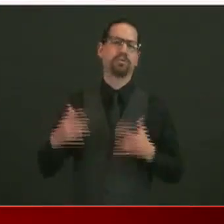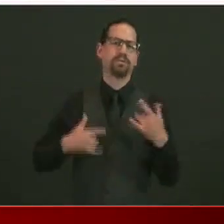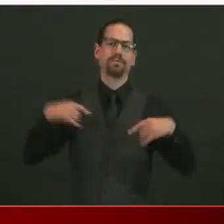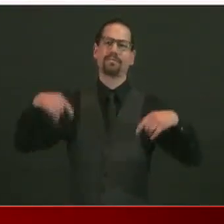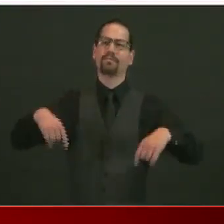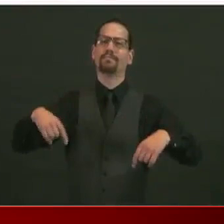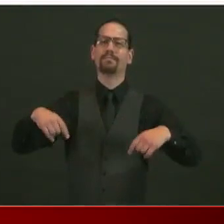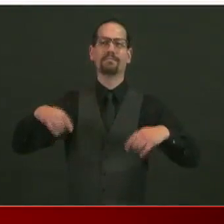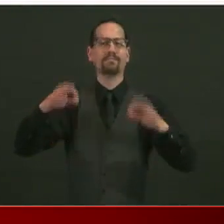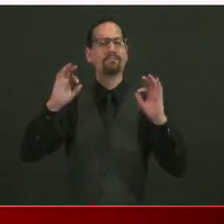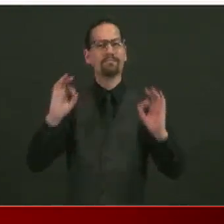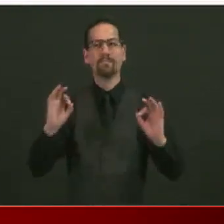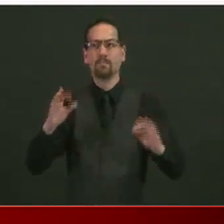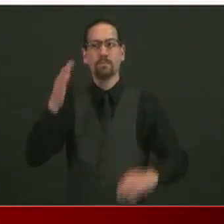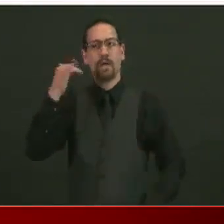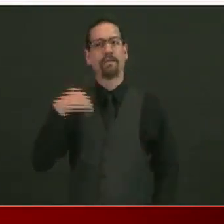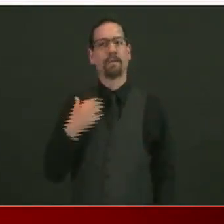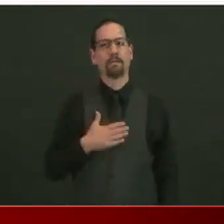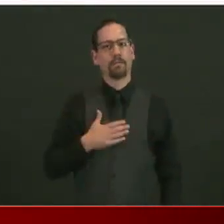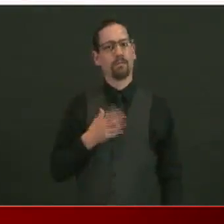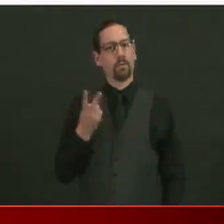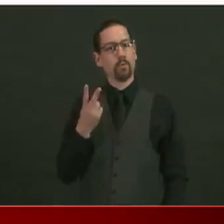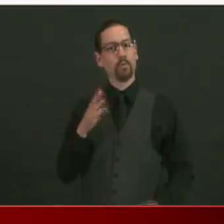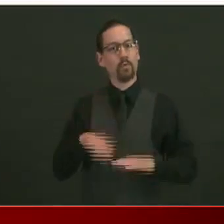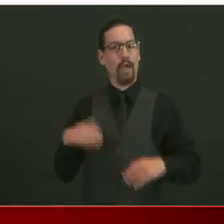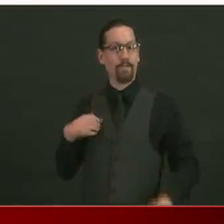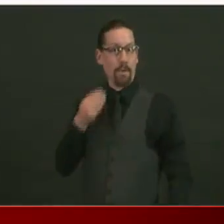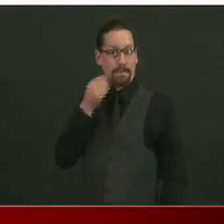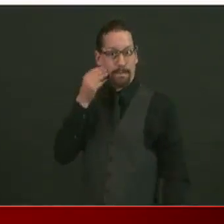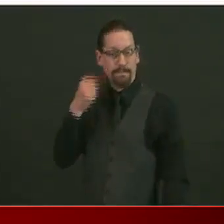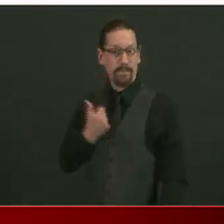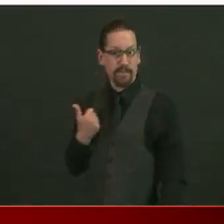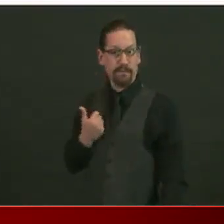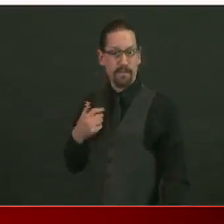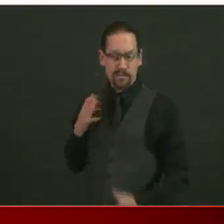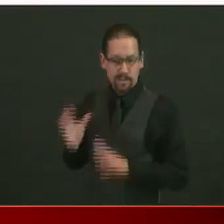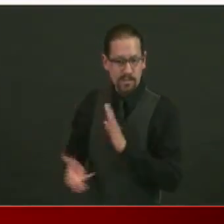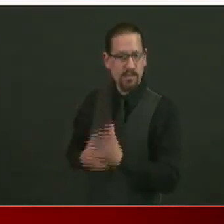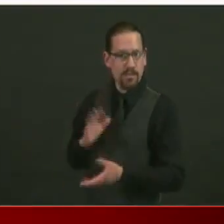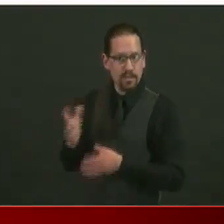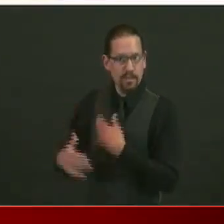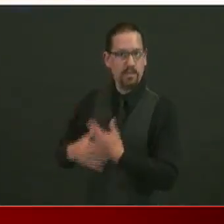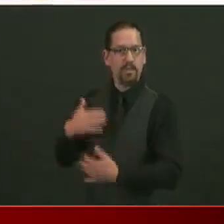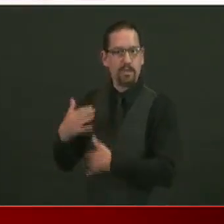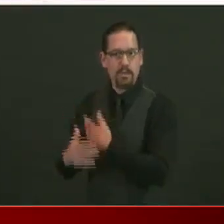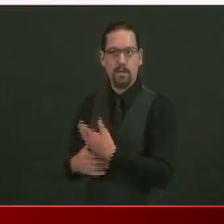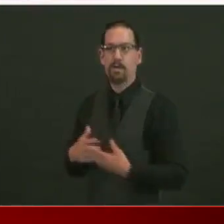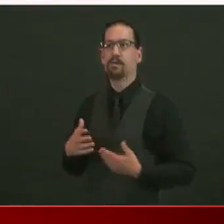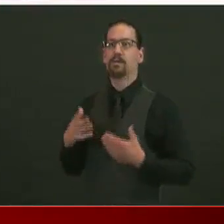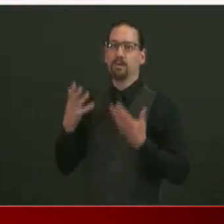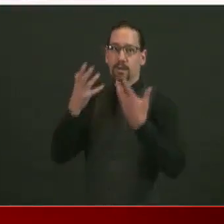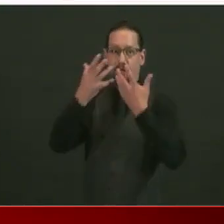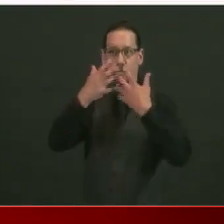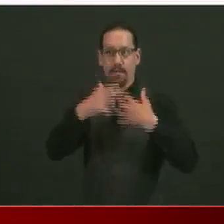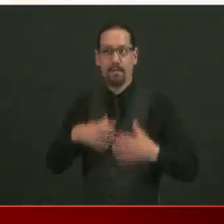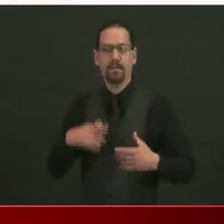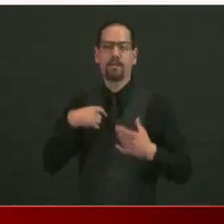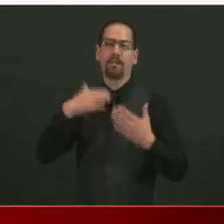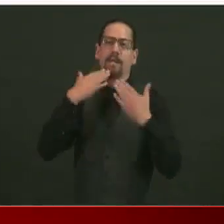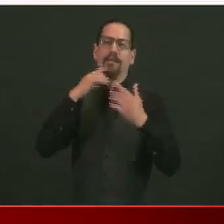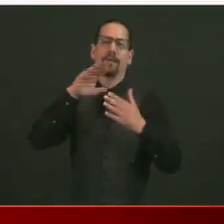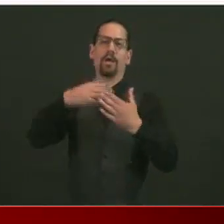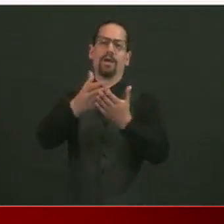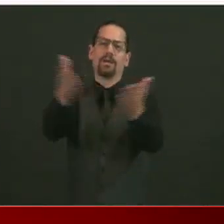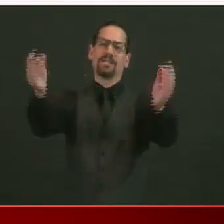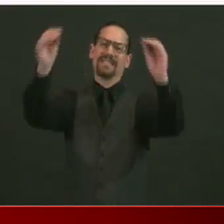two kids in my house. And I, you know, the only way I can thank my kids' teachers is thank you, thank you, thank you, all